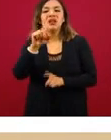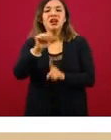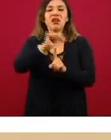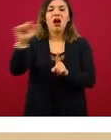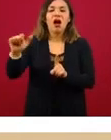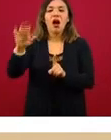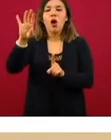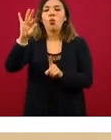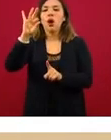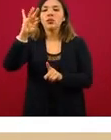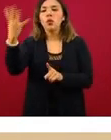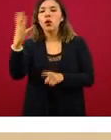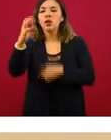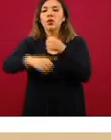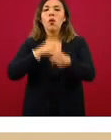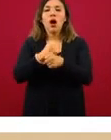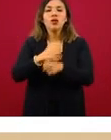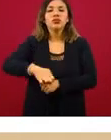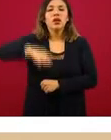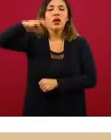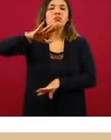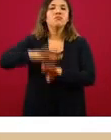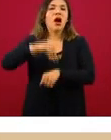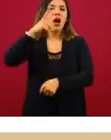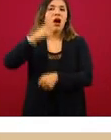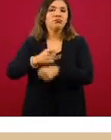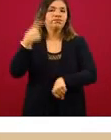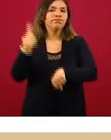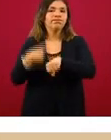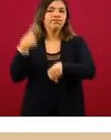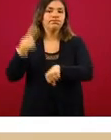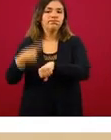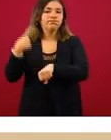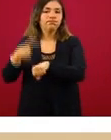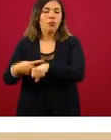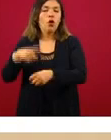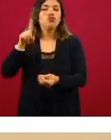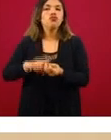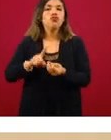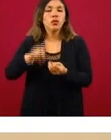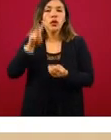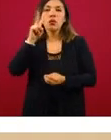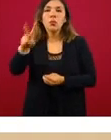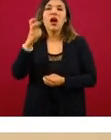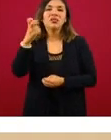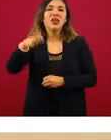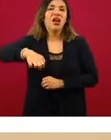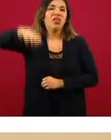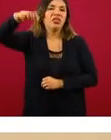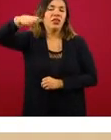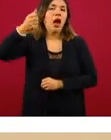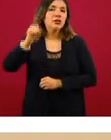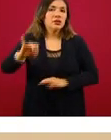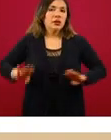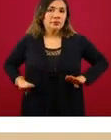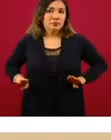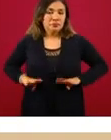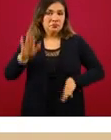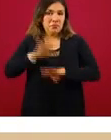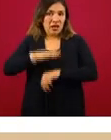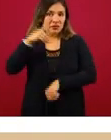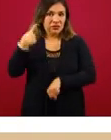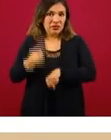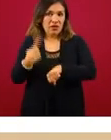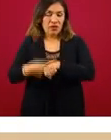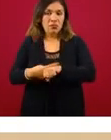y los 44 años, que podemos decir es donde se ha concentrado la mayor carga de enfermedad, y